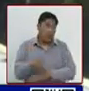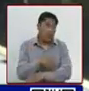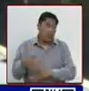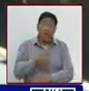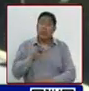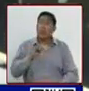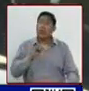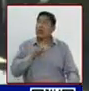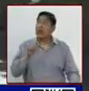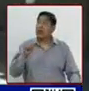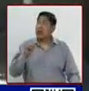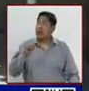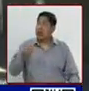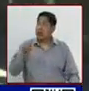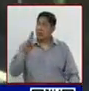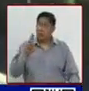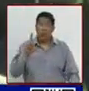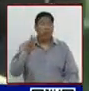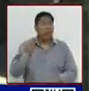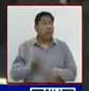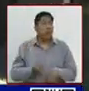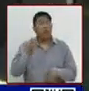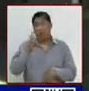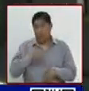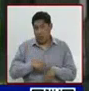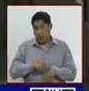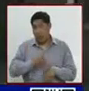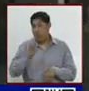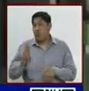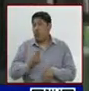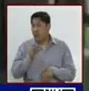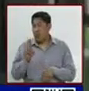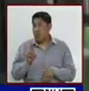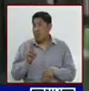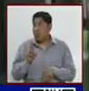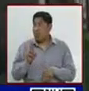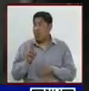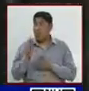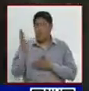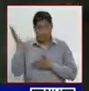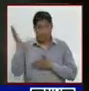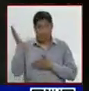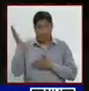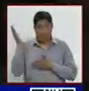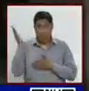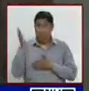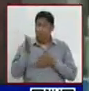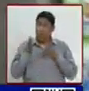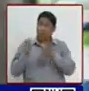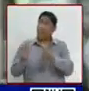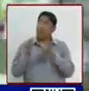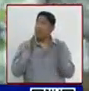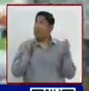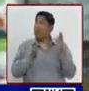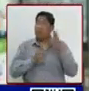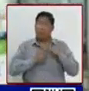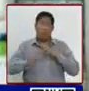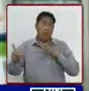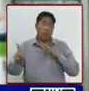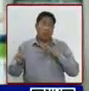los comerciantes de este sector, no es la primera vez que los delincuentes utilizan justamente este depósito